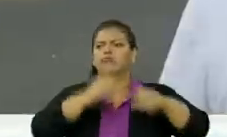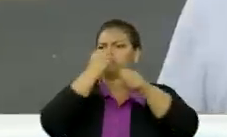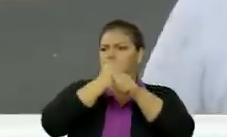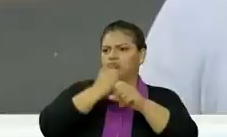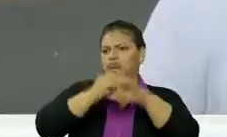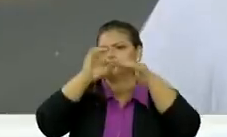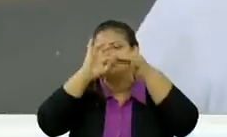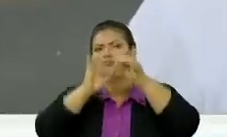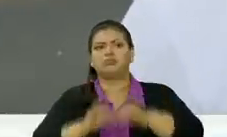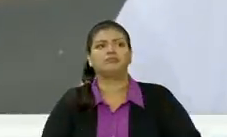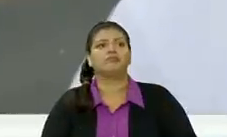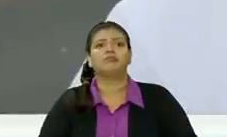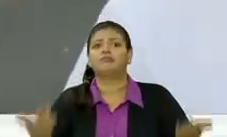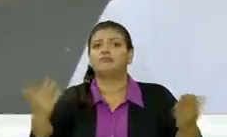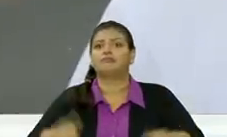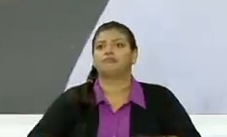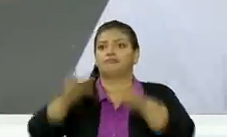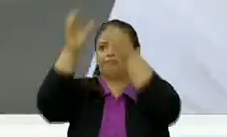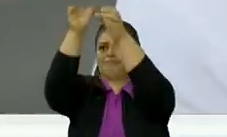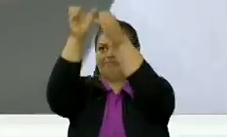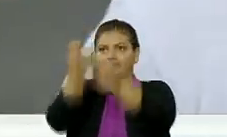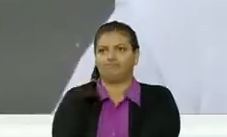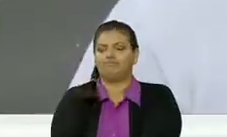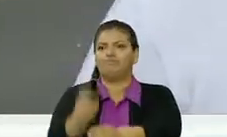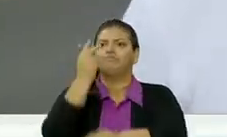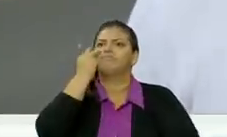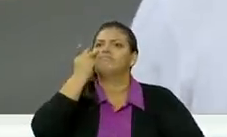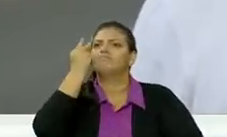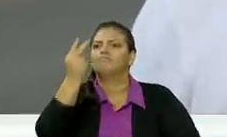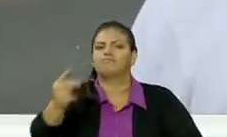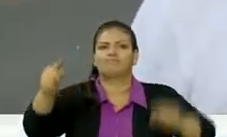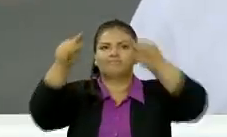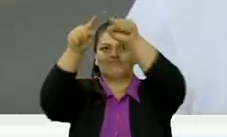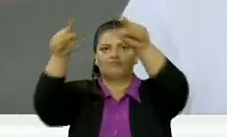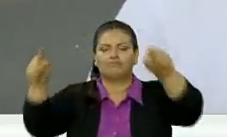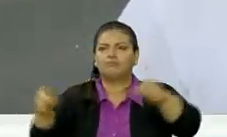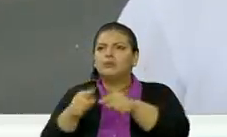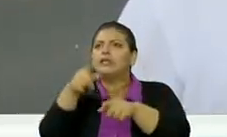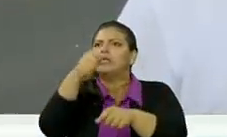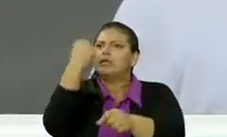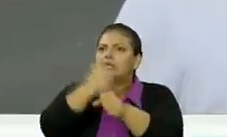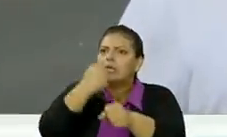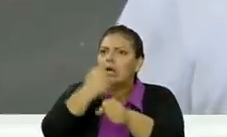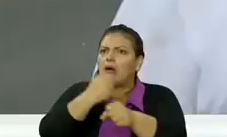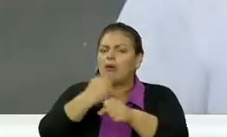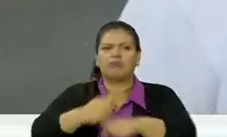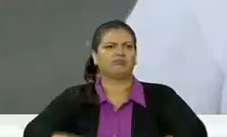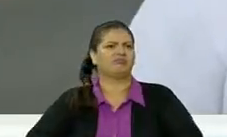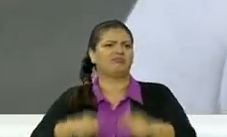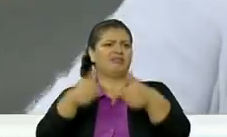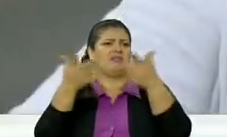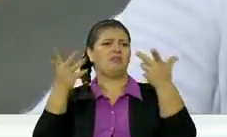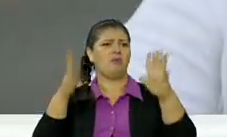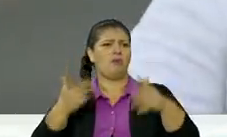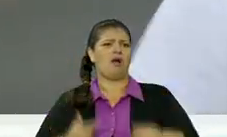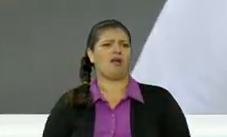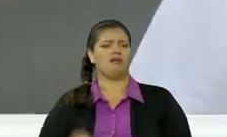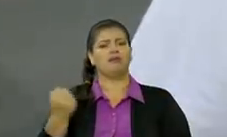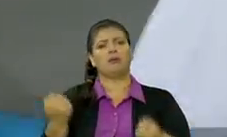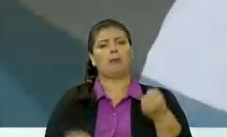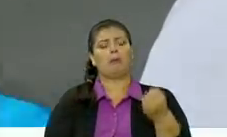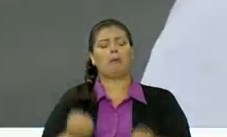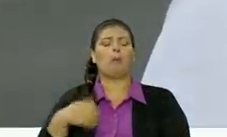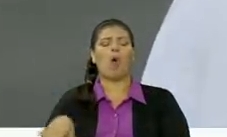iluminación. Justamente en el hueco, donde hacen el hueco, ahí está, a 2 metros está nomás esa cosa, para uno poderla ver. Imagínense, uno quiere a